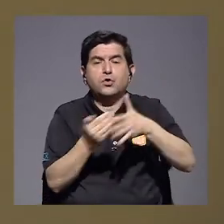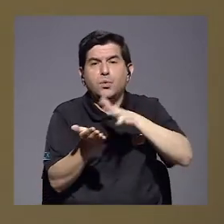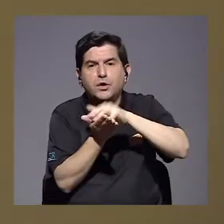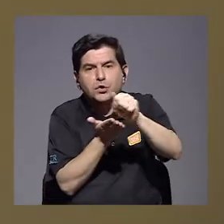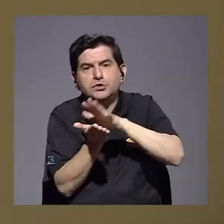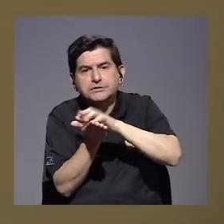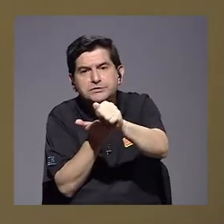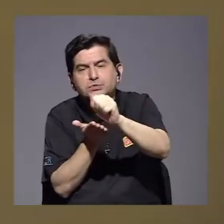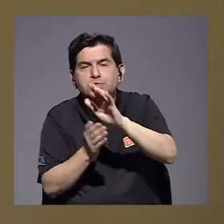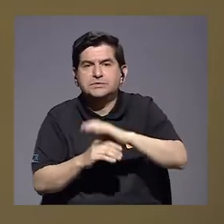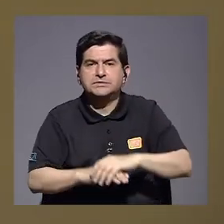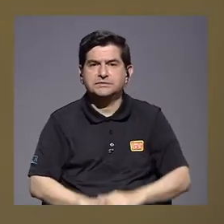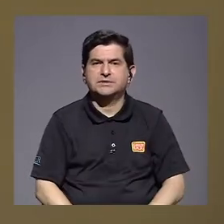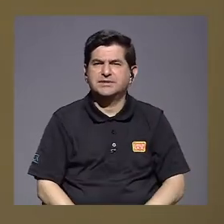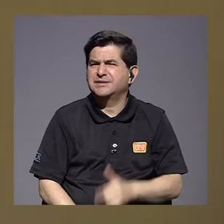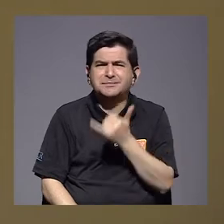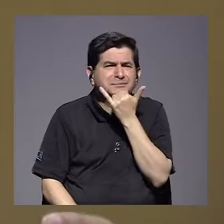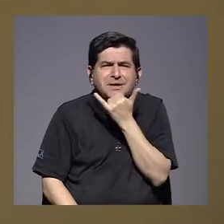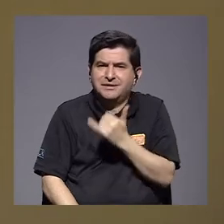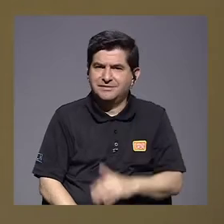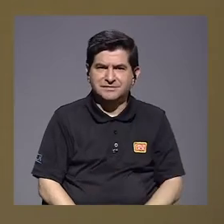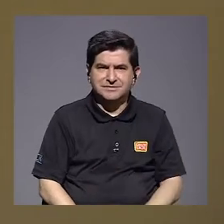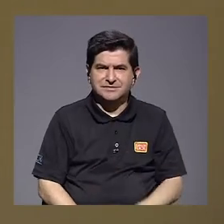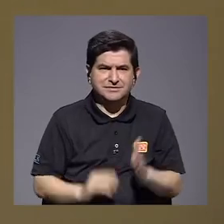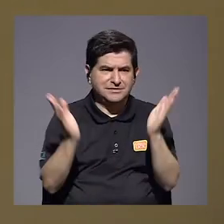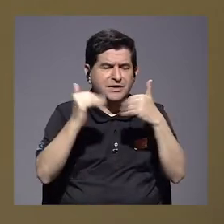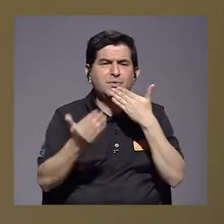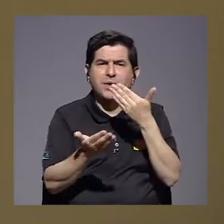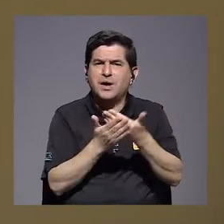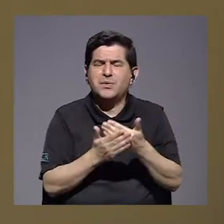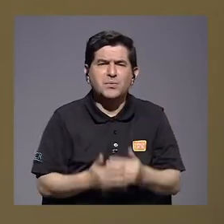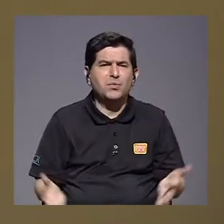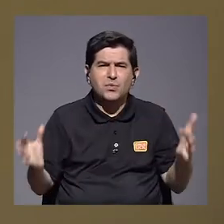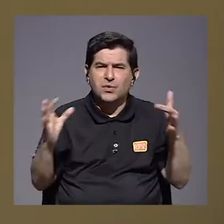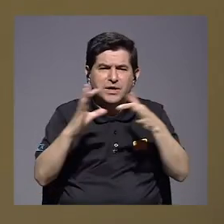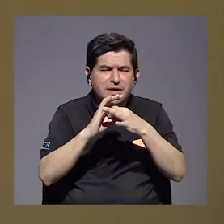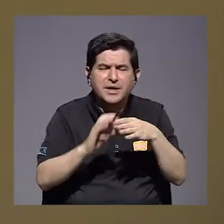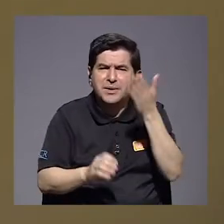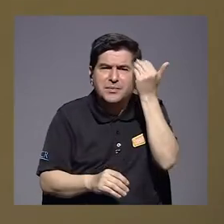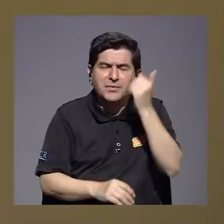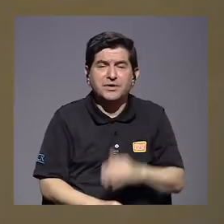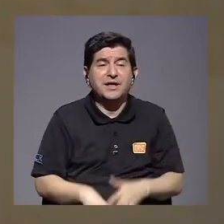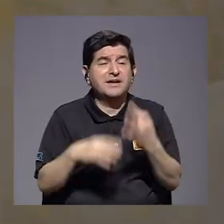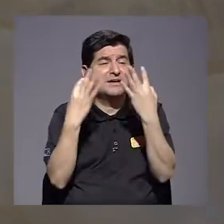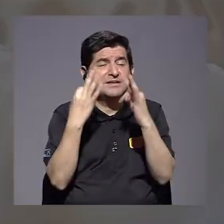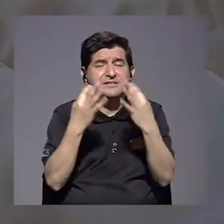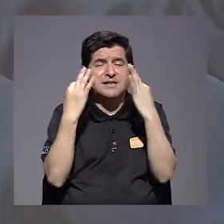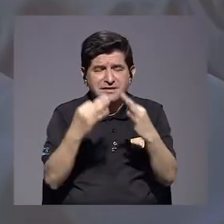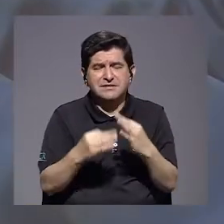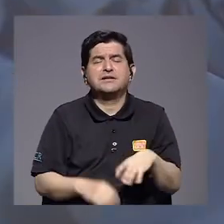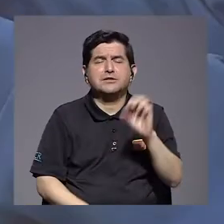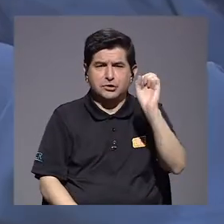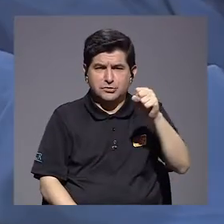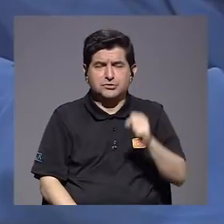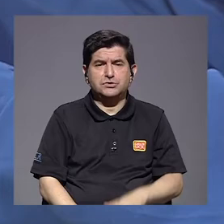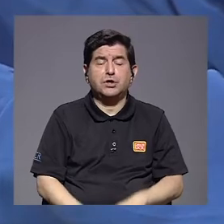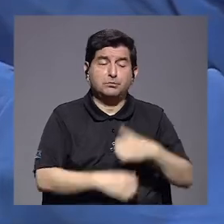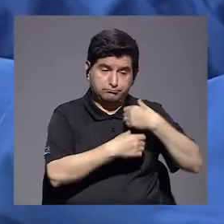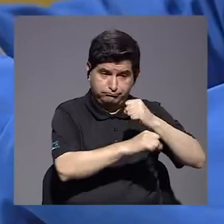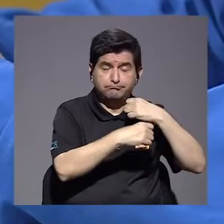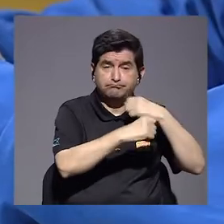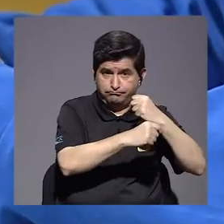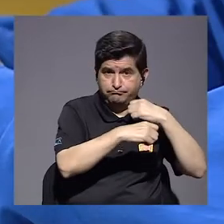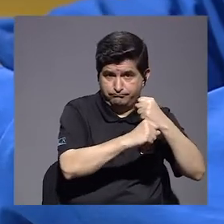destruyéndolo. ¿Qué sucede? ¿Por qué no existe una buena coordinación con eso? Bueno, se ha tratado de hacer grandes esfuerzos, por ejemplo, con